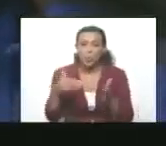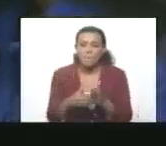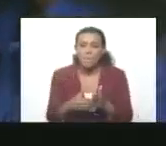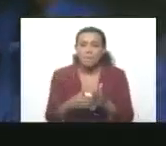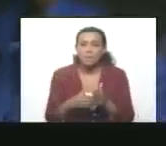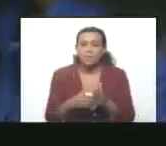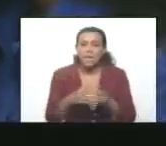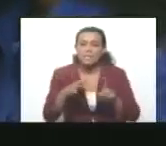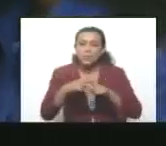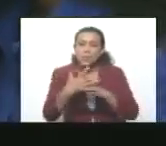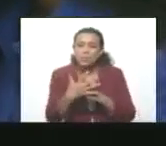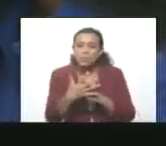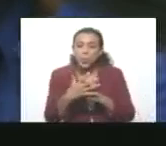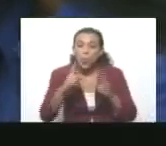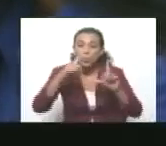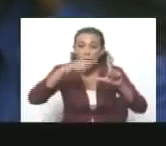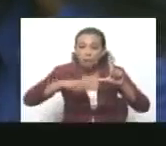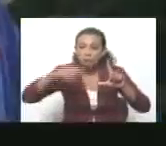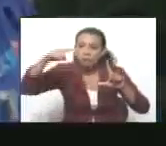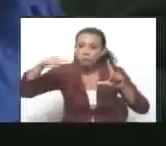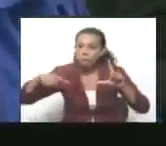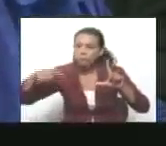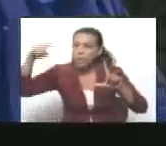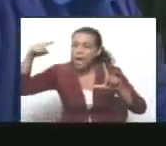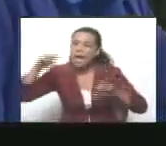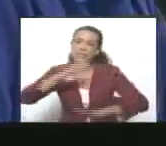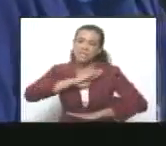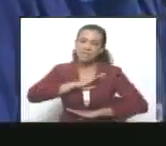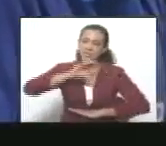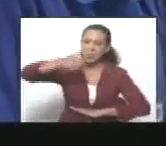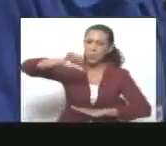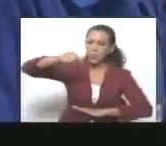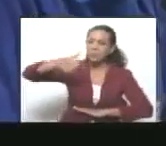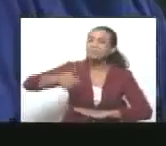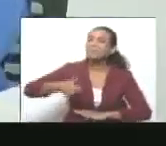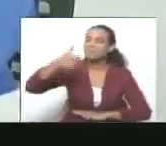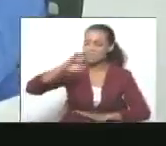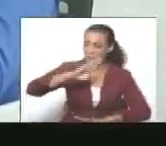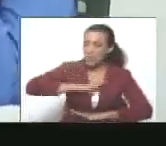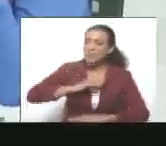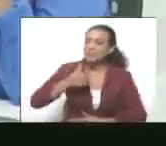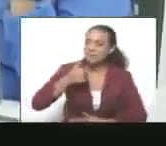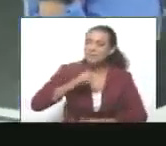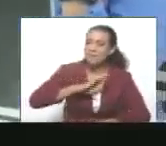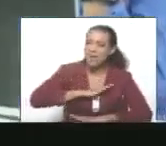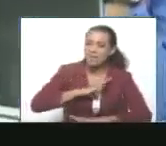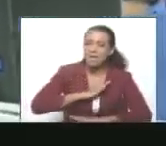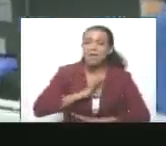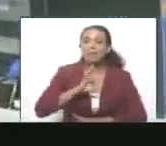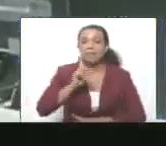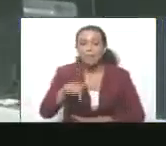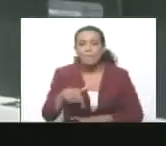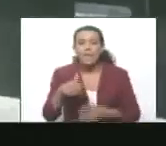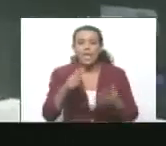1.510.359 casos. El índice de satisfacción de la atención es de muy satisfecho. Le comento, presidente, también los casos que han